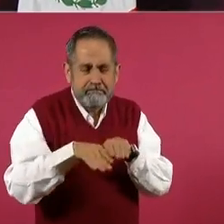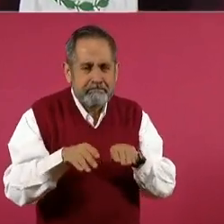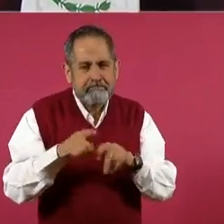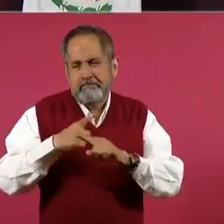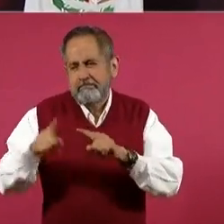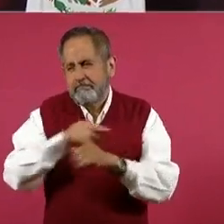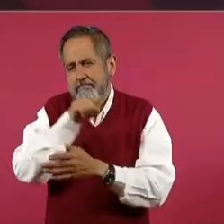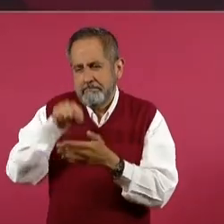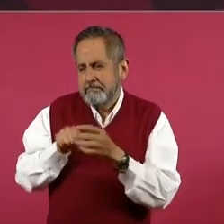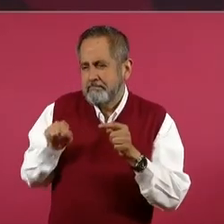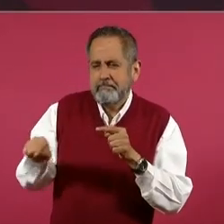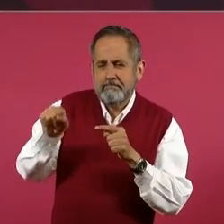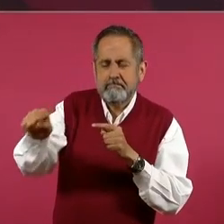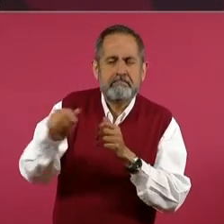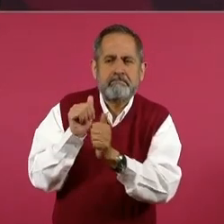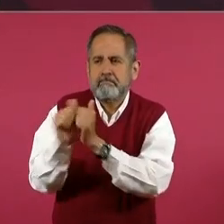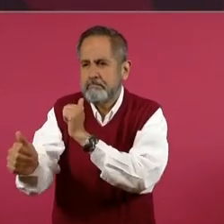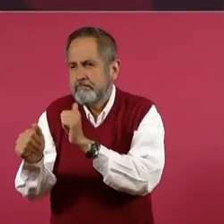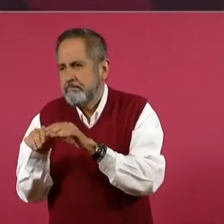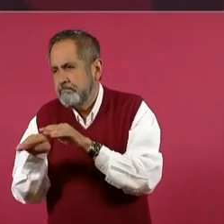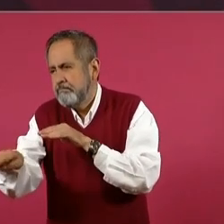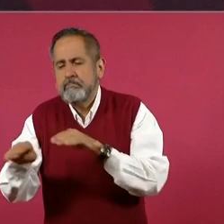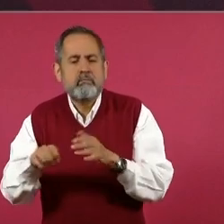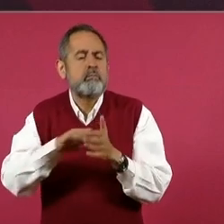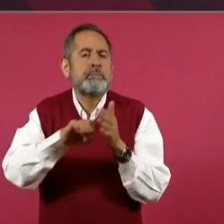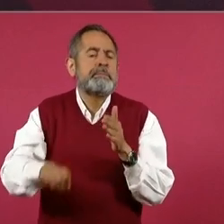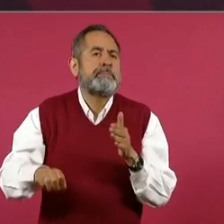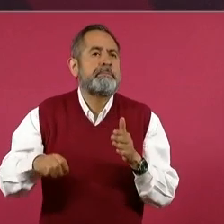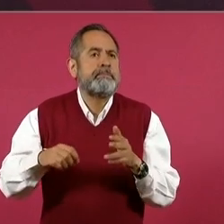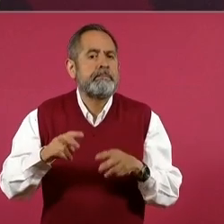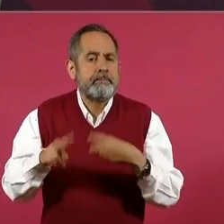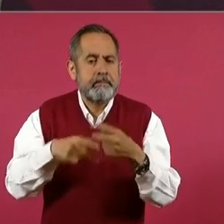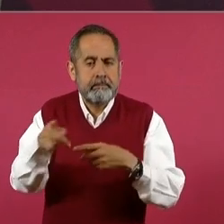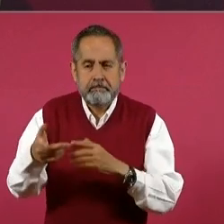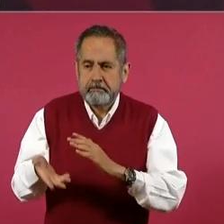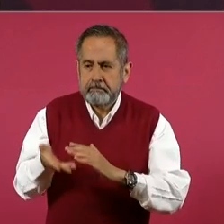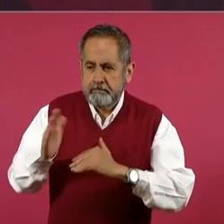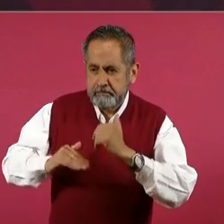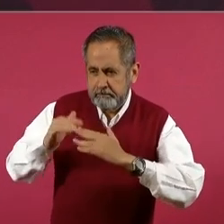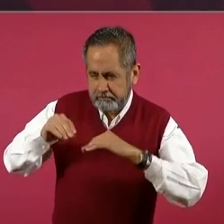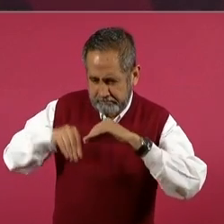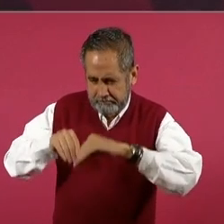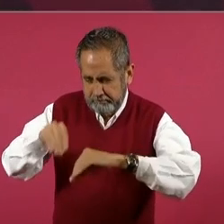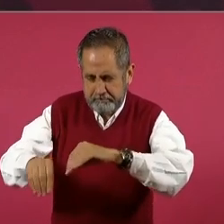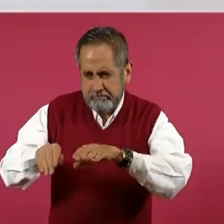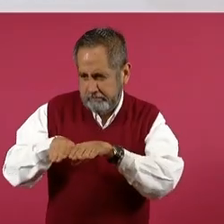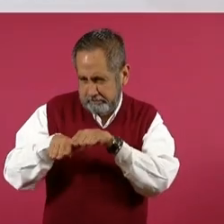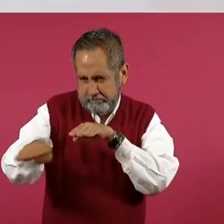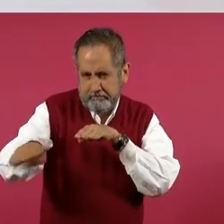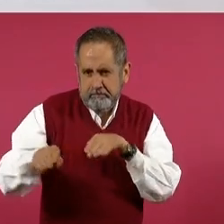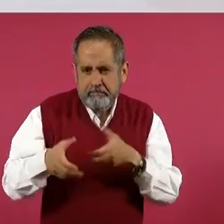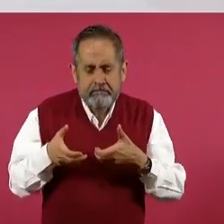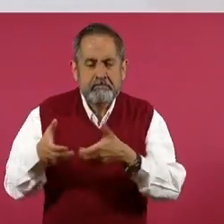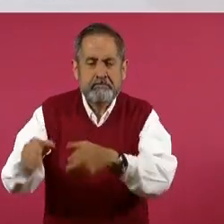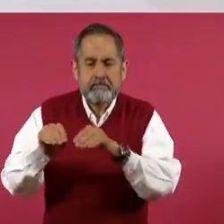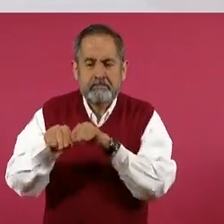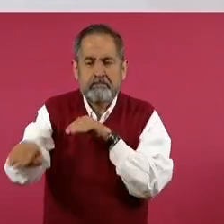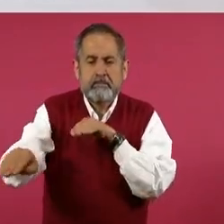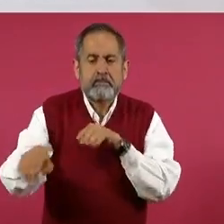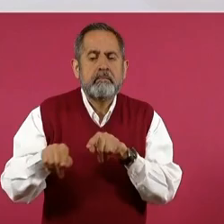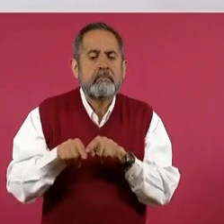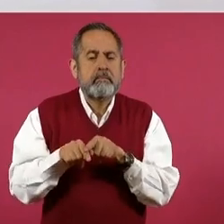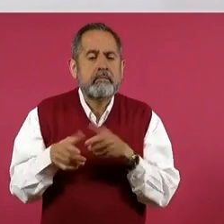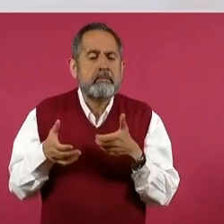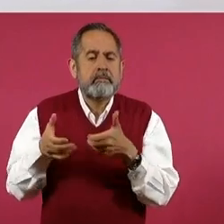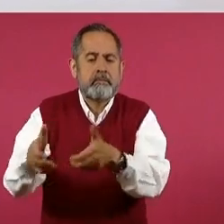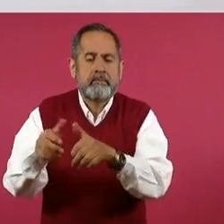en distintas partes, por ejemplo, la construcción del camino, la ampliación de